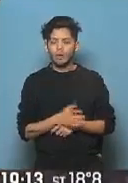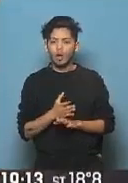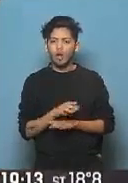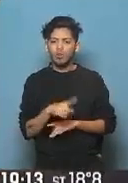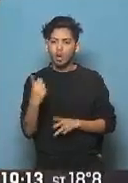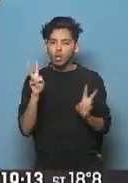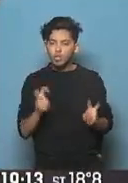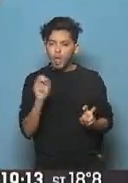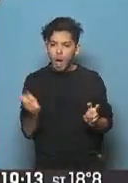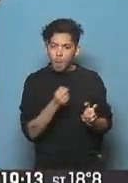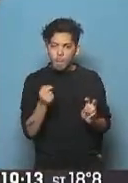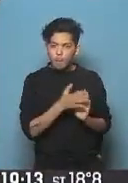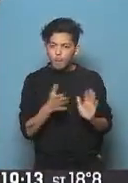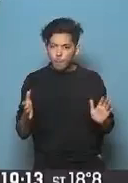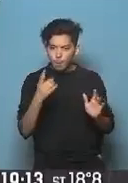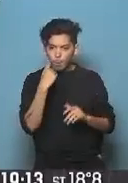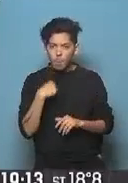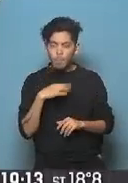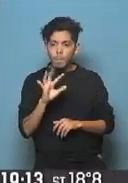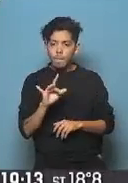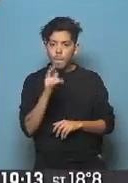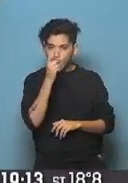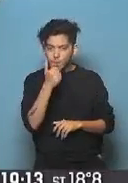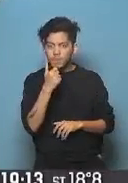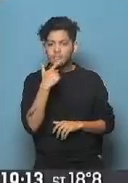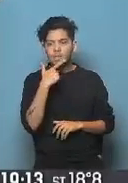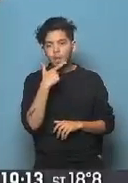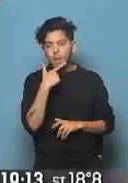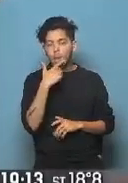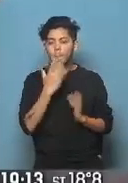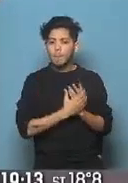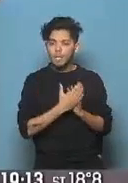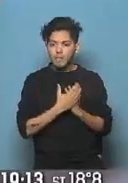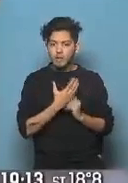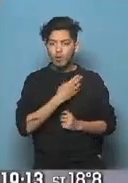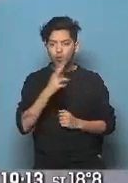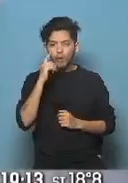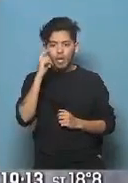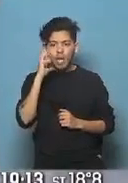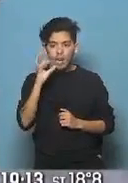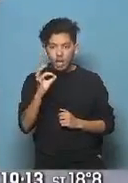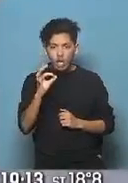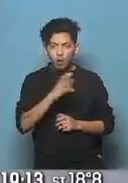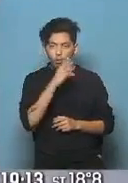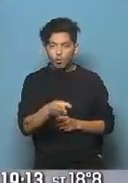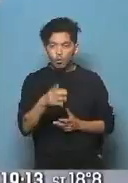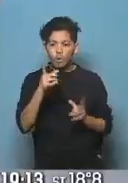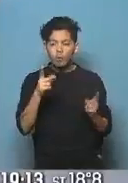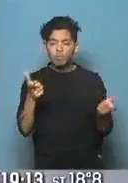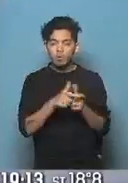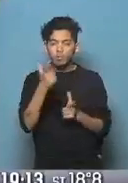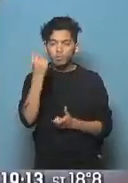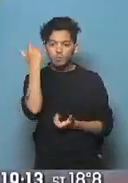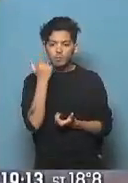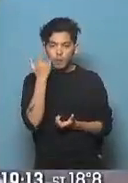Otro tema importante de esta jornada en este miércoles 26 de septiembre es que el ministro del Interior, Rogelio Frigerio, fue a la Comisión de Presupuesto y Hacienda de